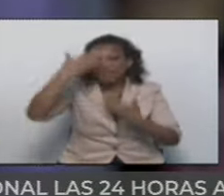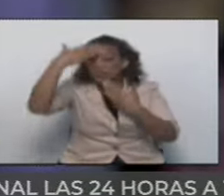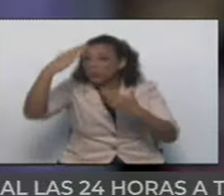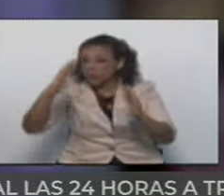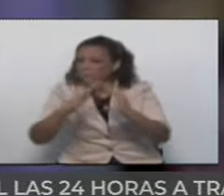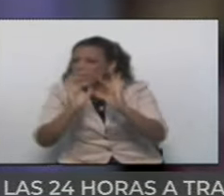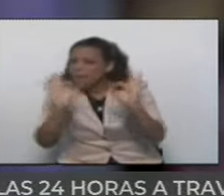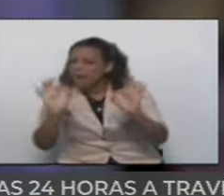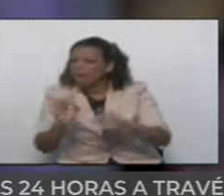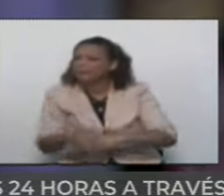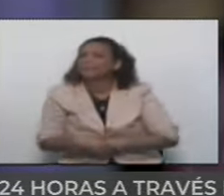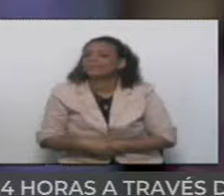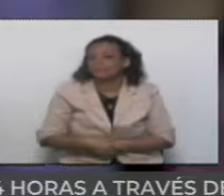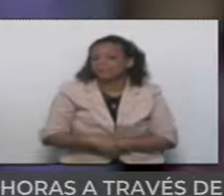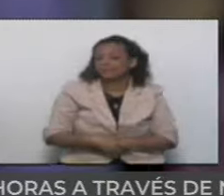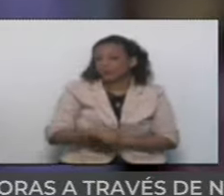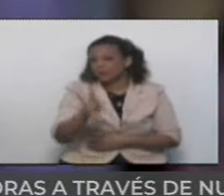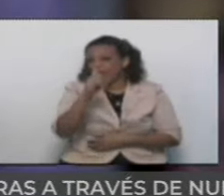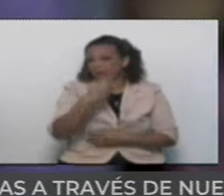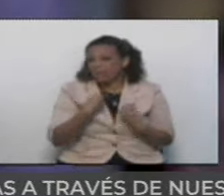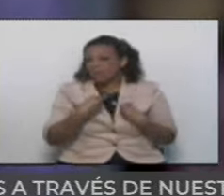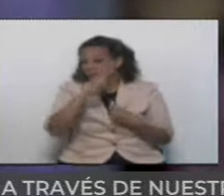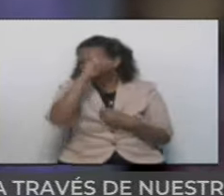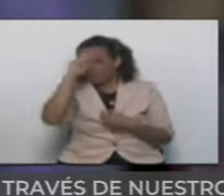parte, Monedero.